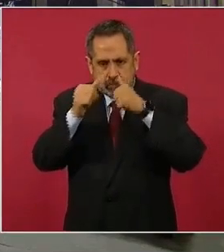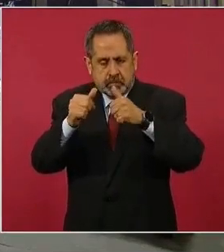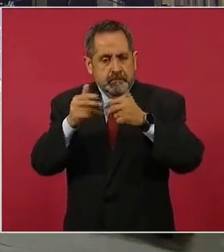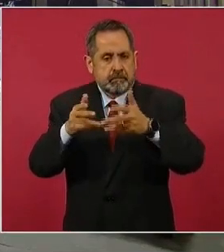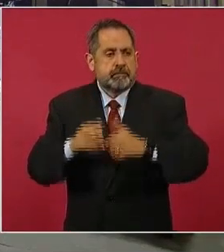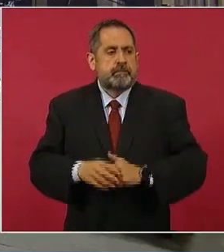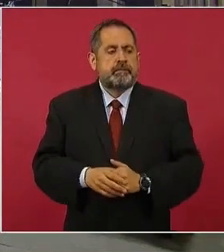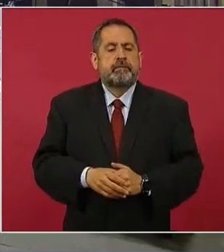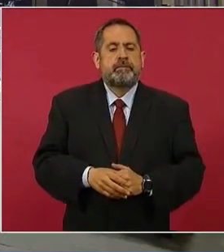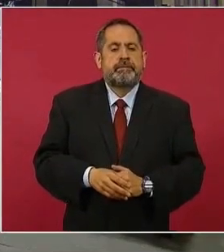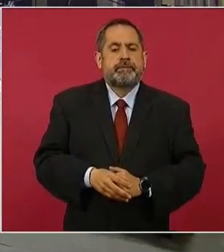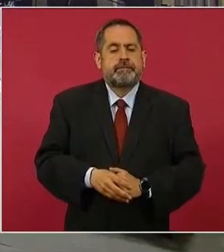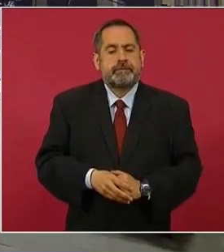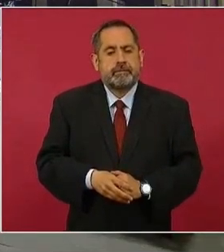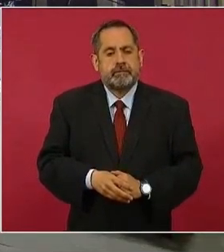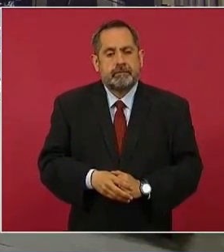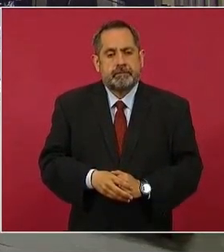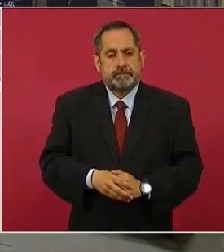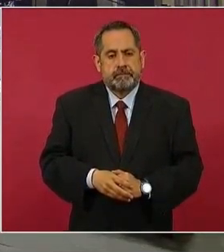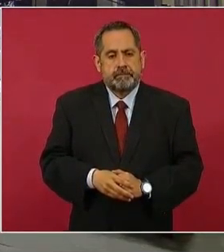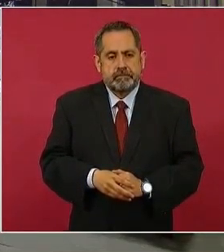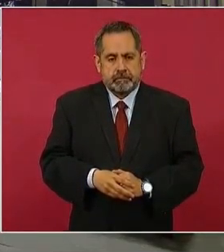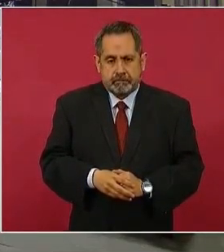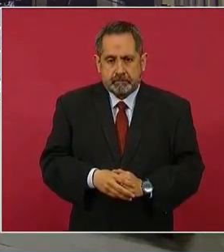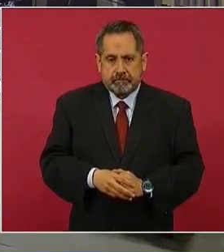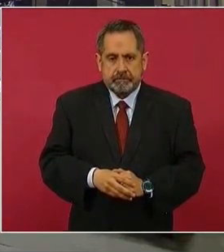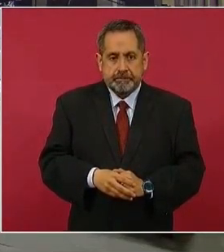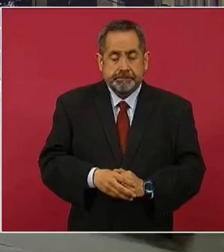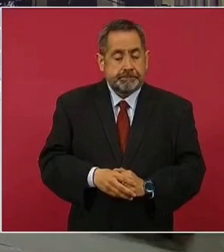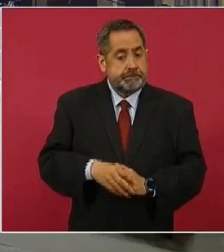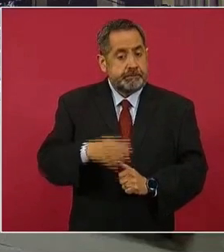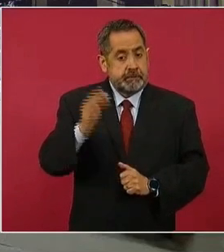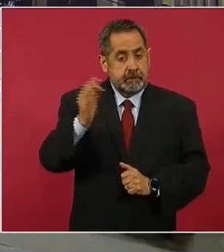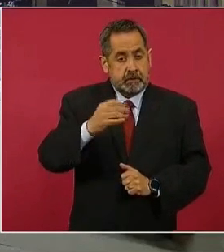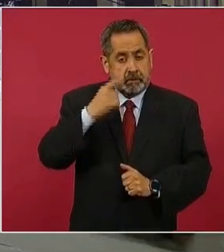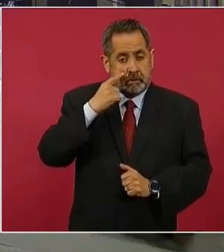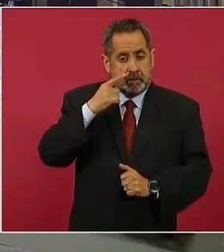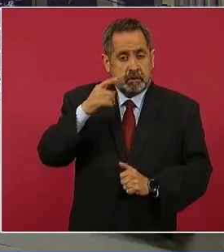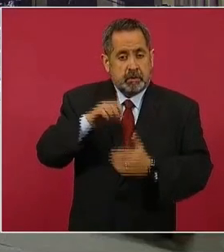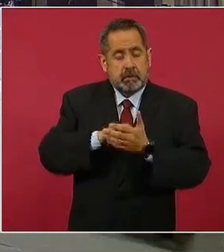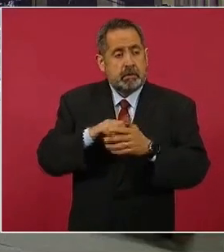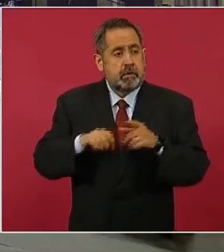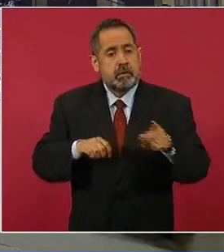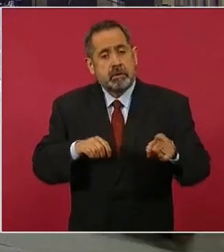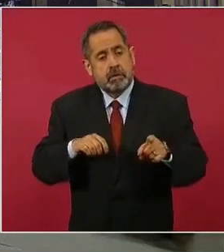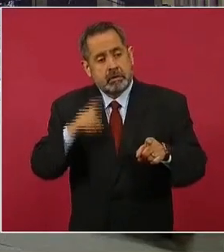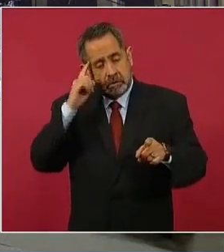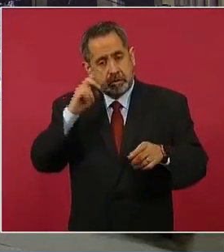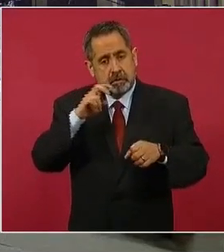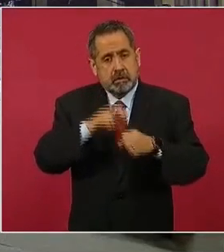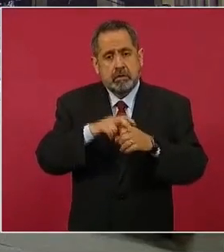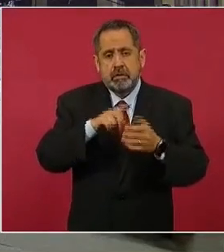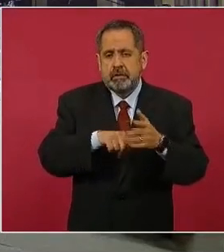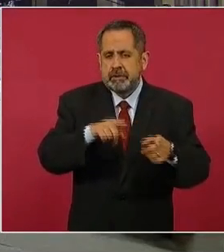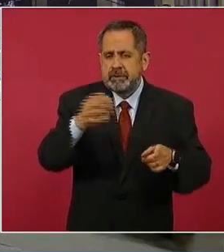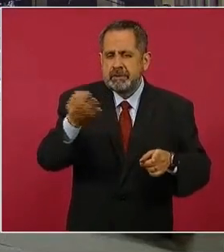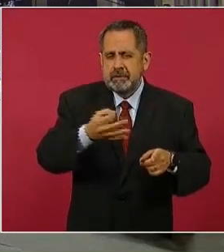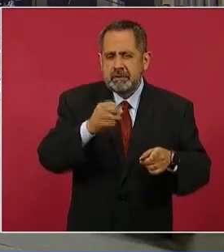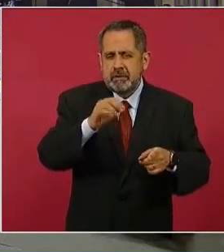este asunto. Está demostrado, por ejemplo, el señor que está en Israel con lo